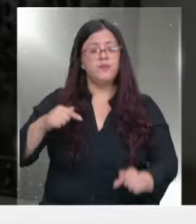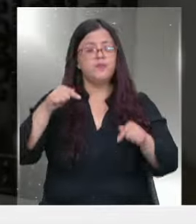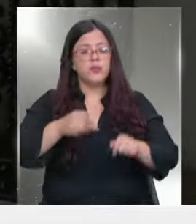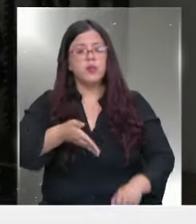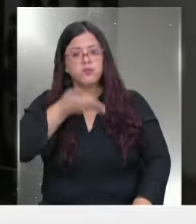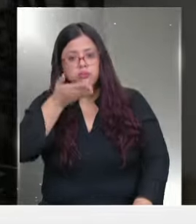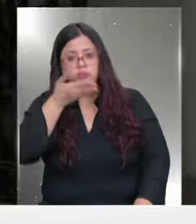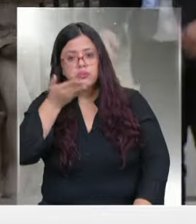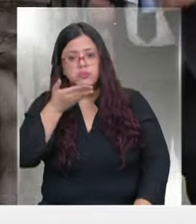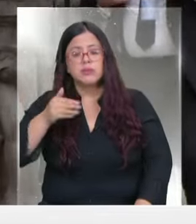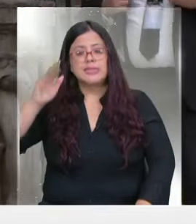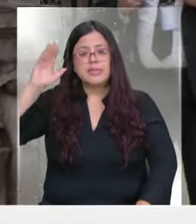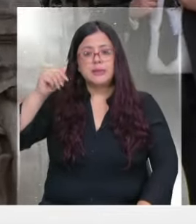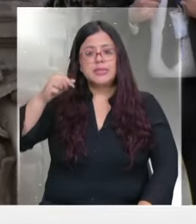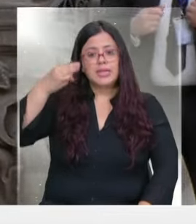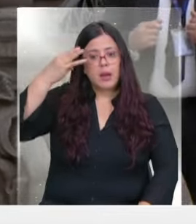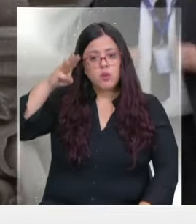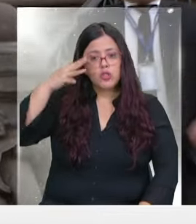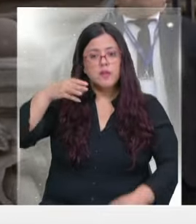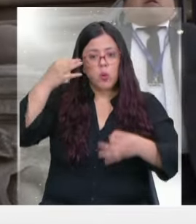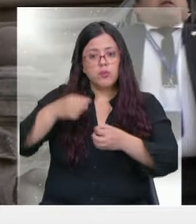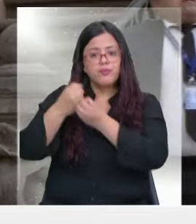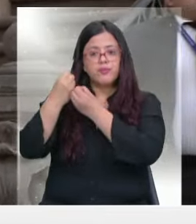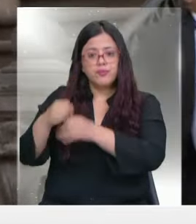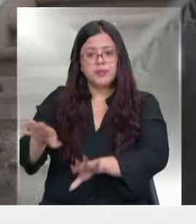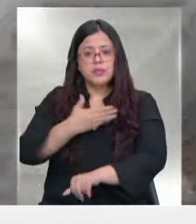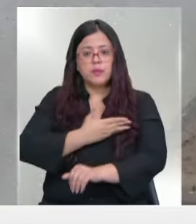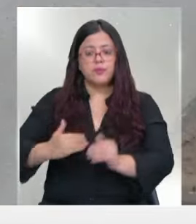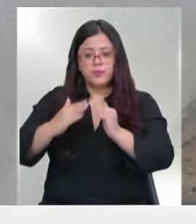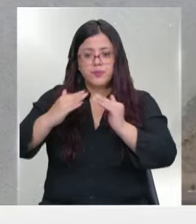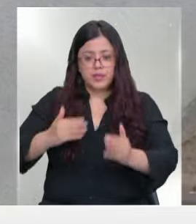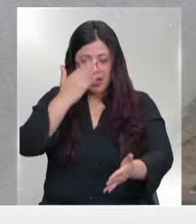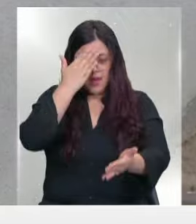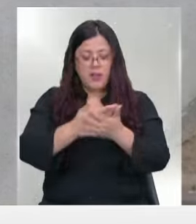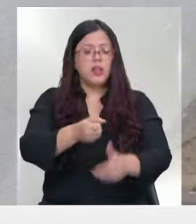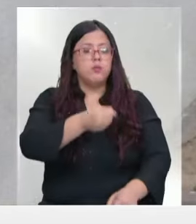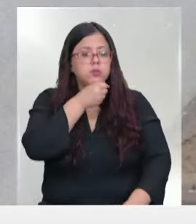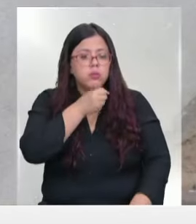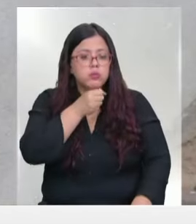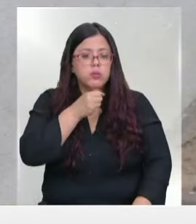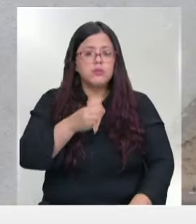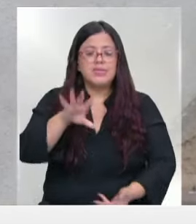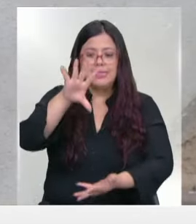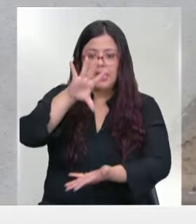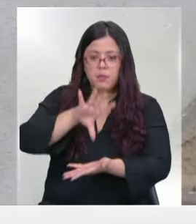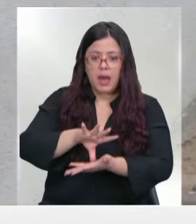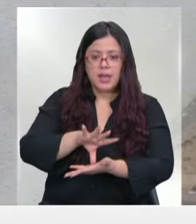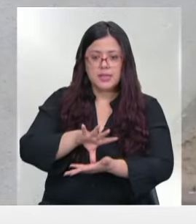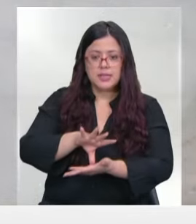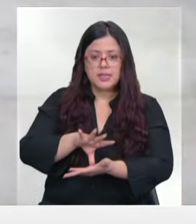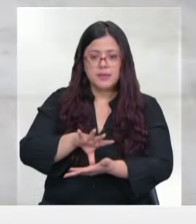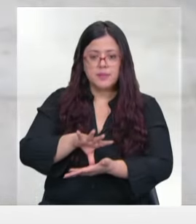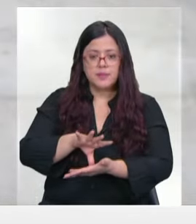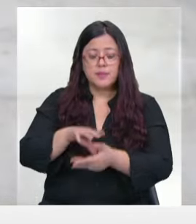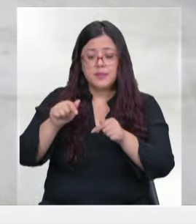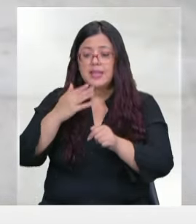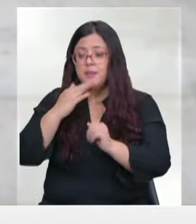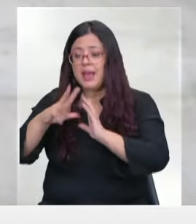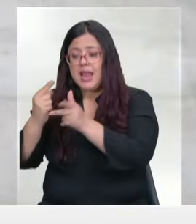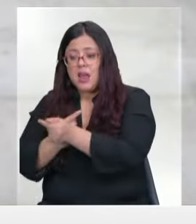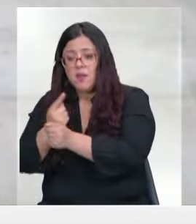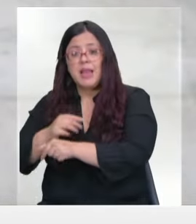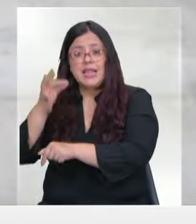las palabras de despedida de Monsalve al dejar La Moneda frente a la prensa, frente a todo el país. En la otra vereda, la familia